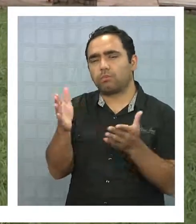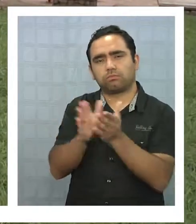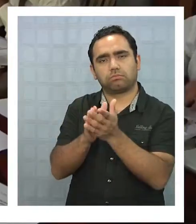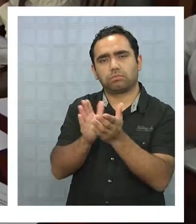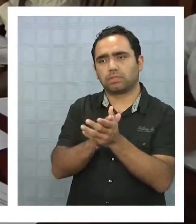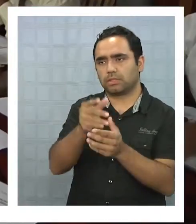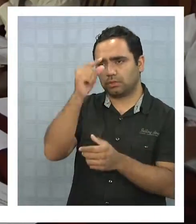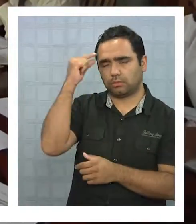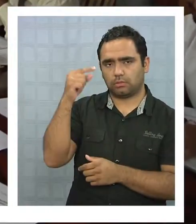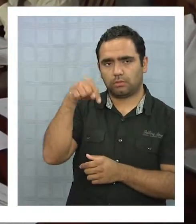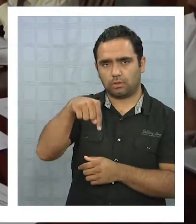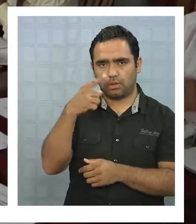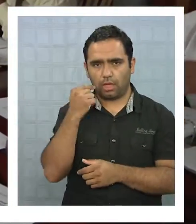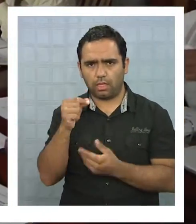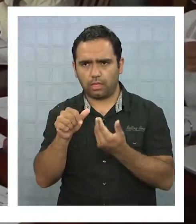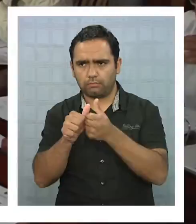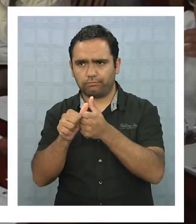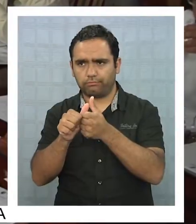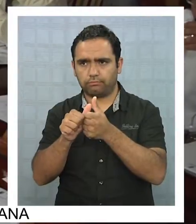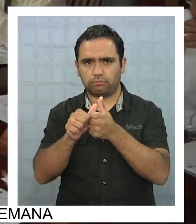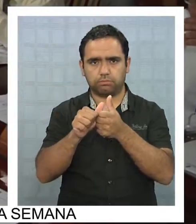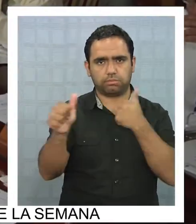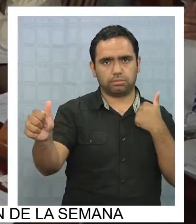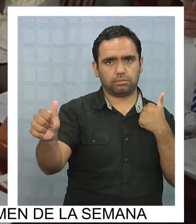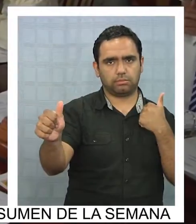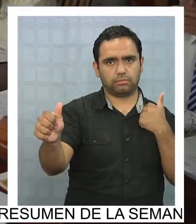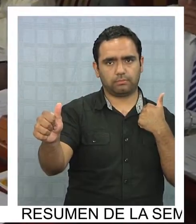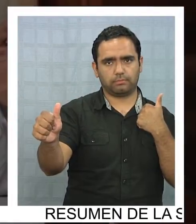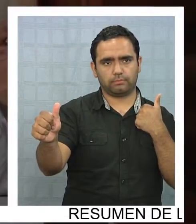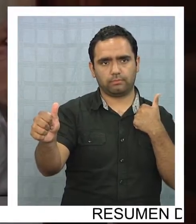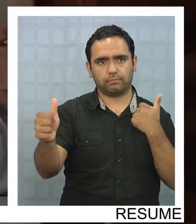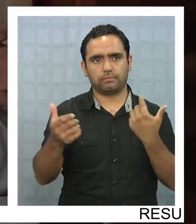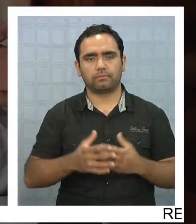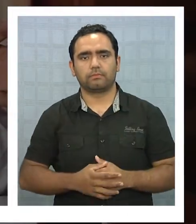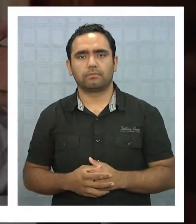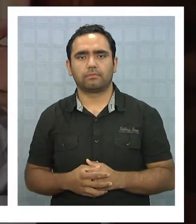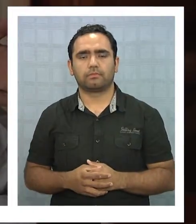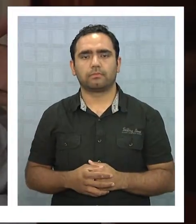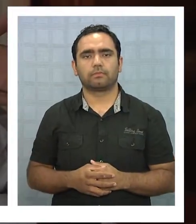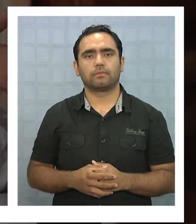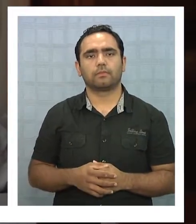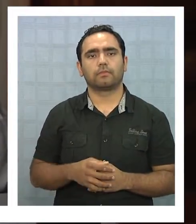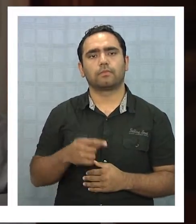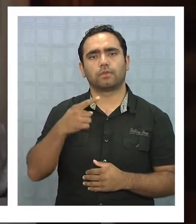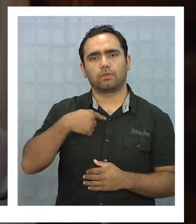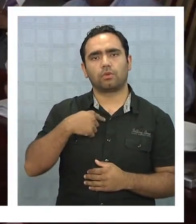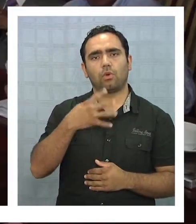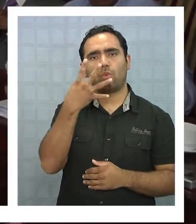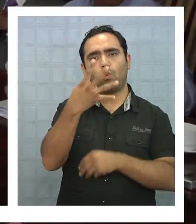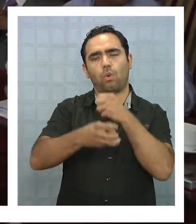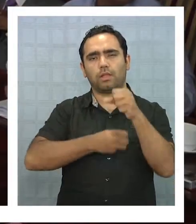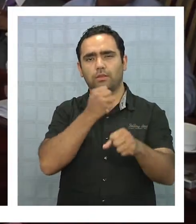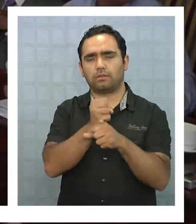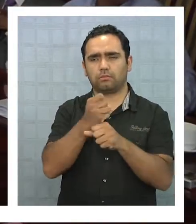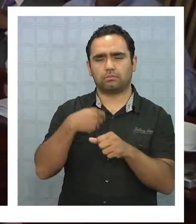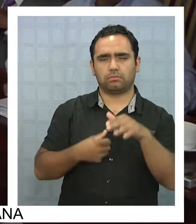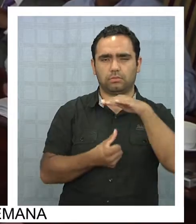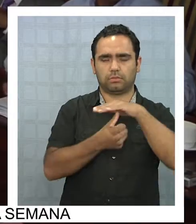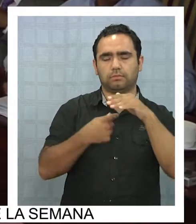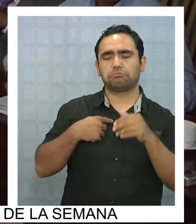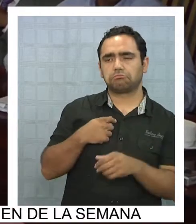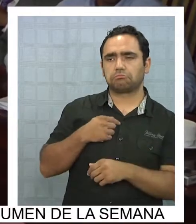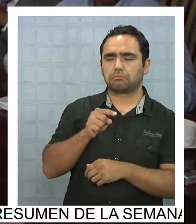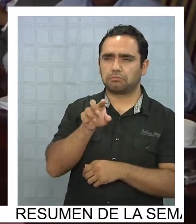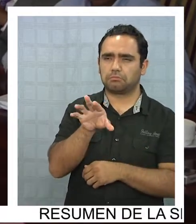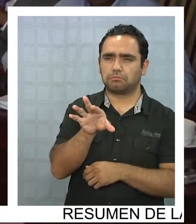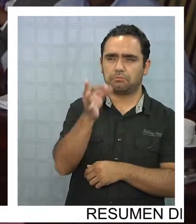el distanciamiento con ese sector es innegable. Yo me he dado cuenta en estos 4 años como concejal que ya he